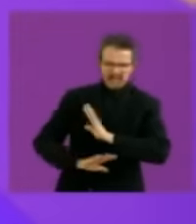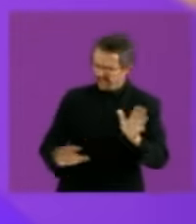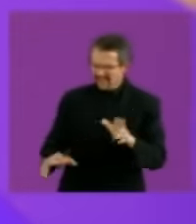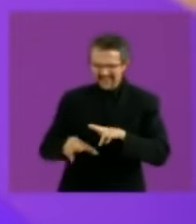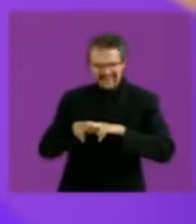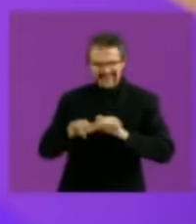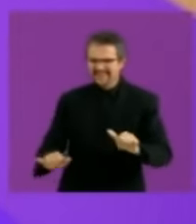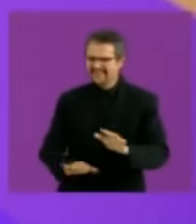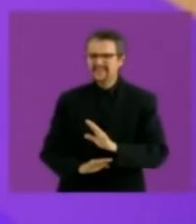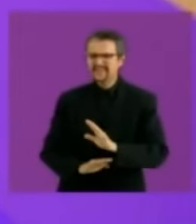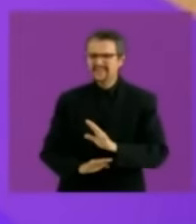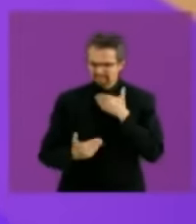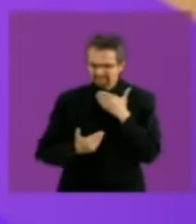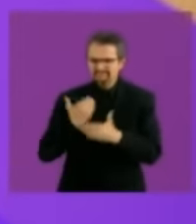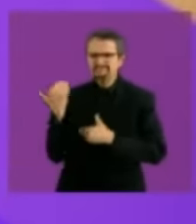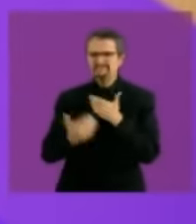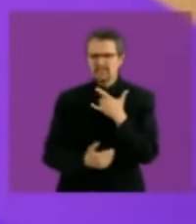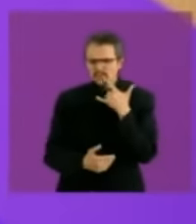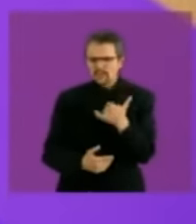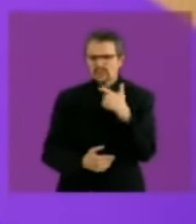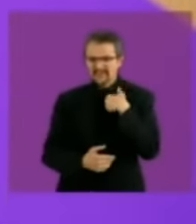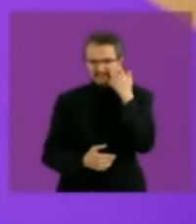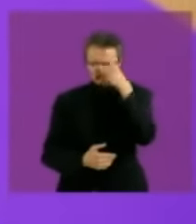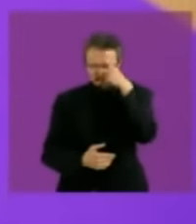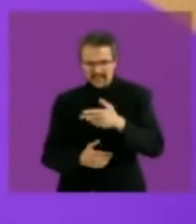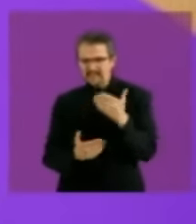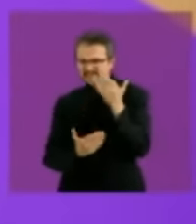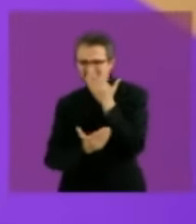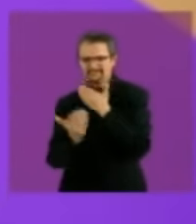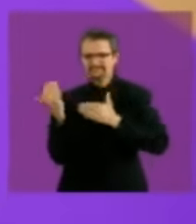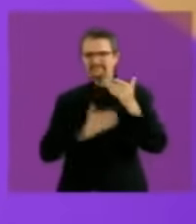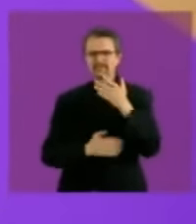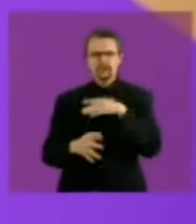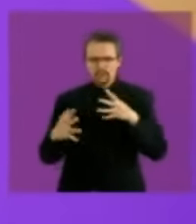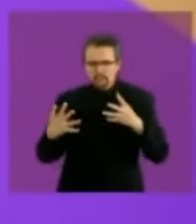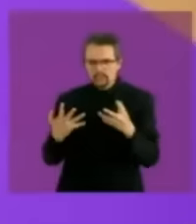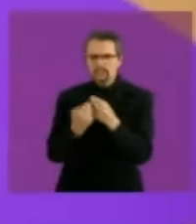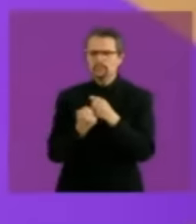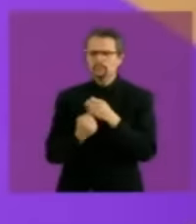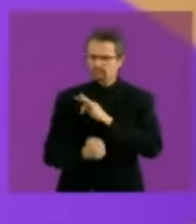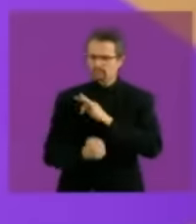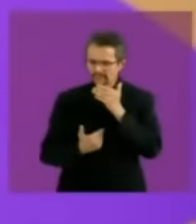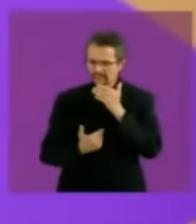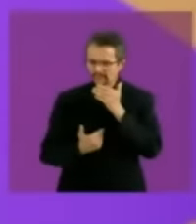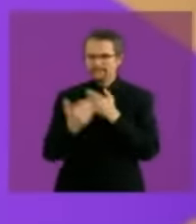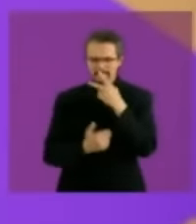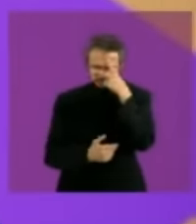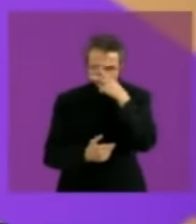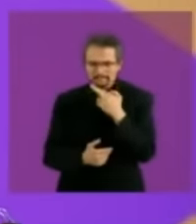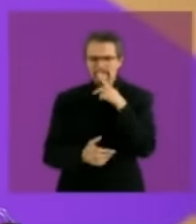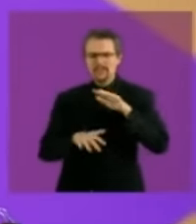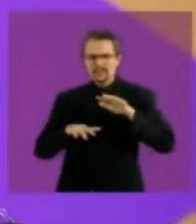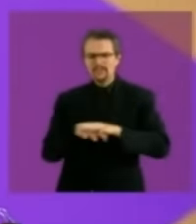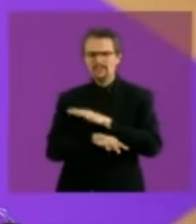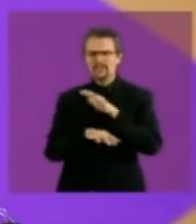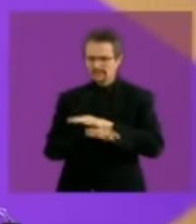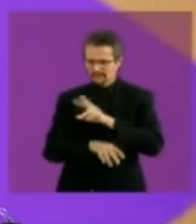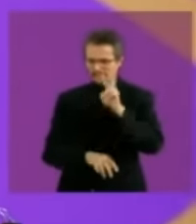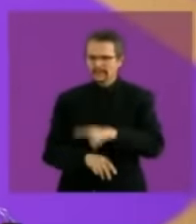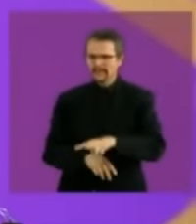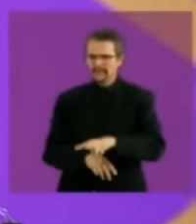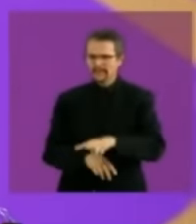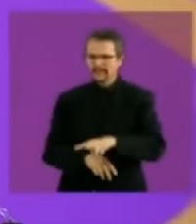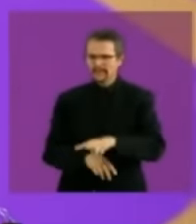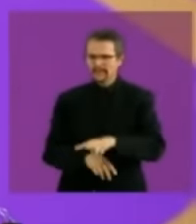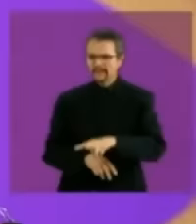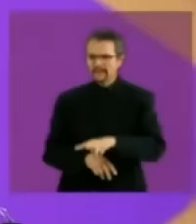preocupación, comenzó con un rictus en el rostro, diría yo, de la derrota. Es